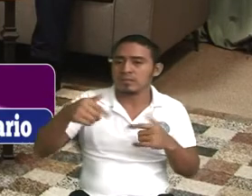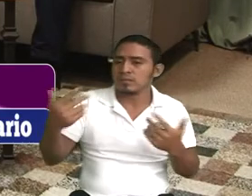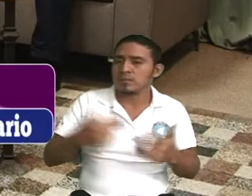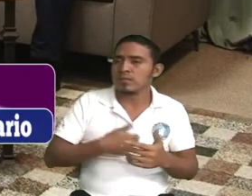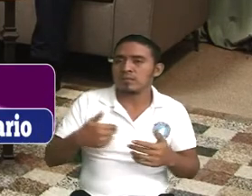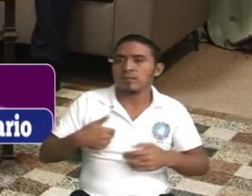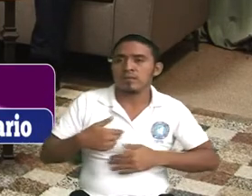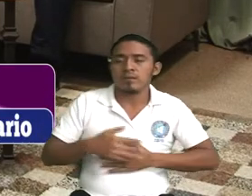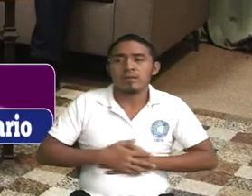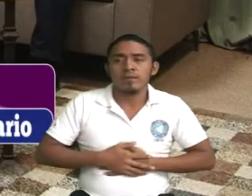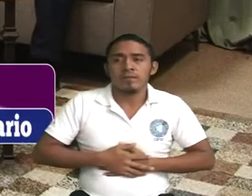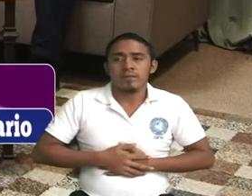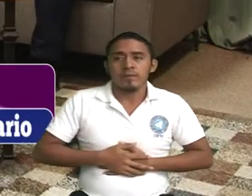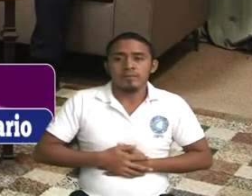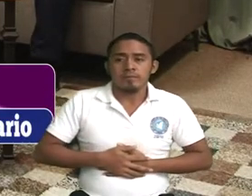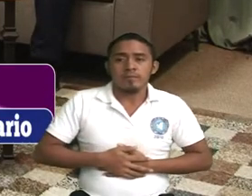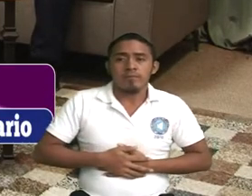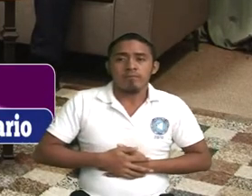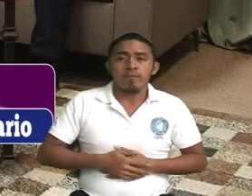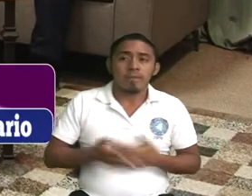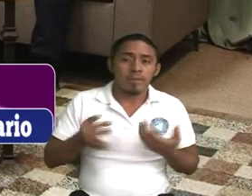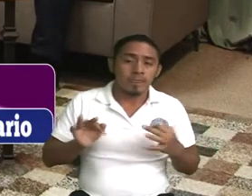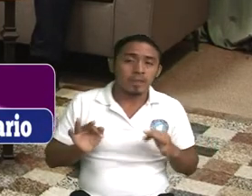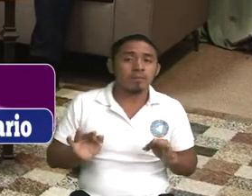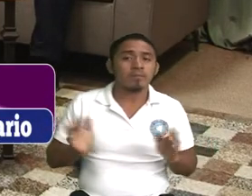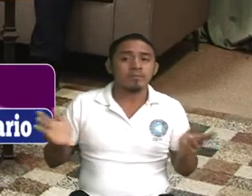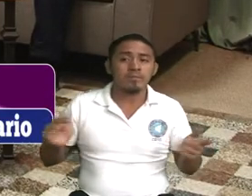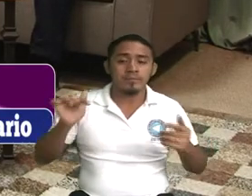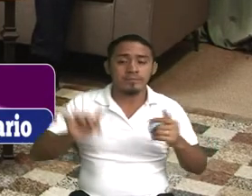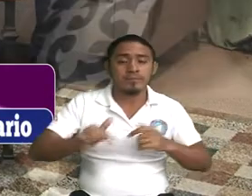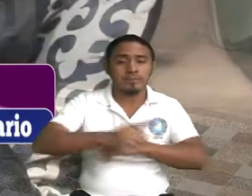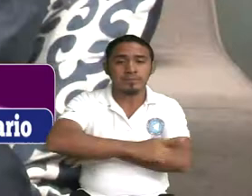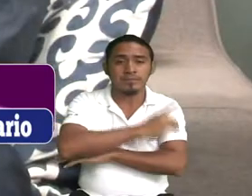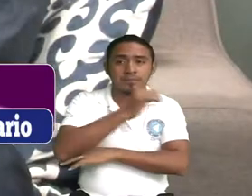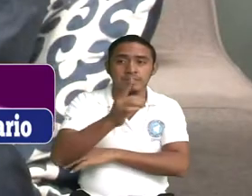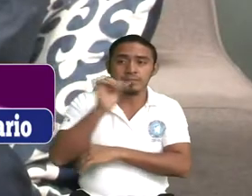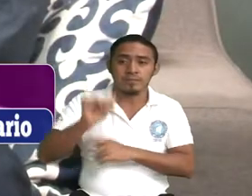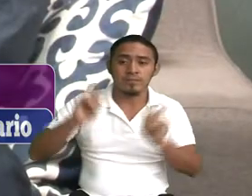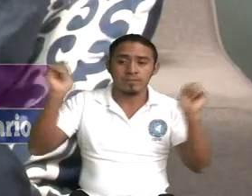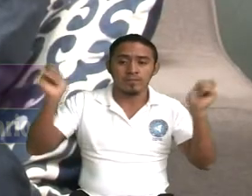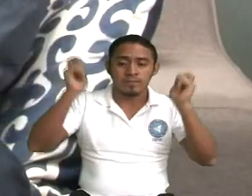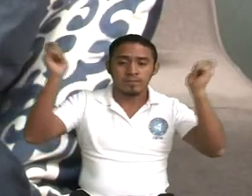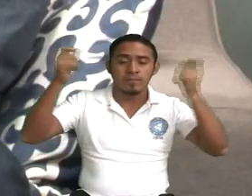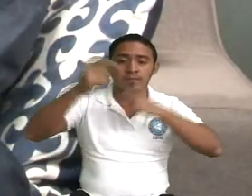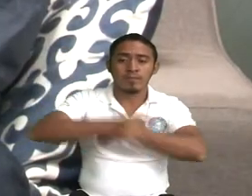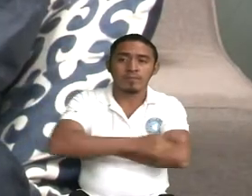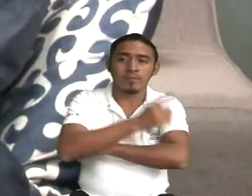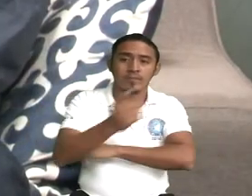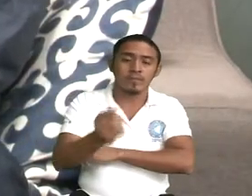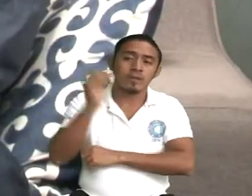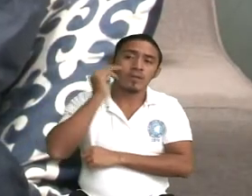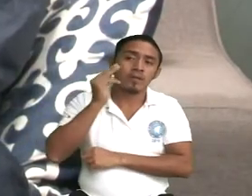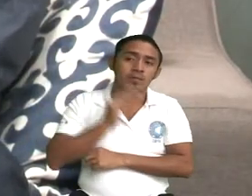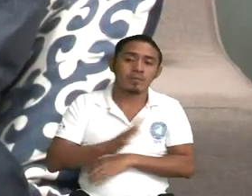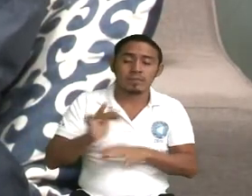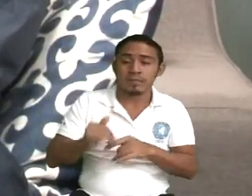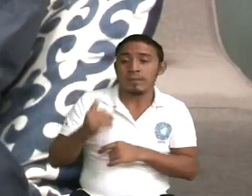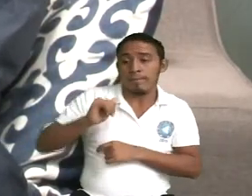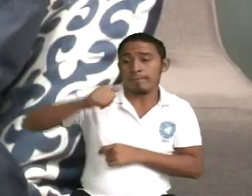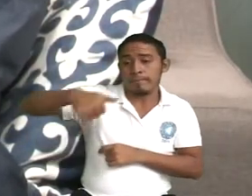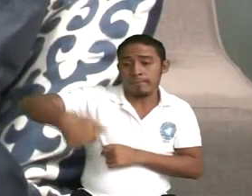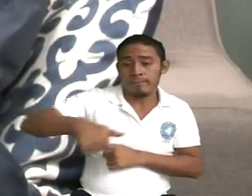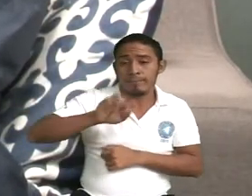que sigue? Sí, bueno, estamos pues ya el día de hoy celebrando el Día de las Madres. Mañana, como ya dije,